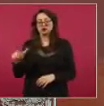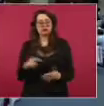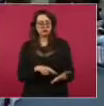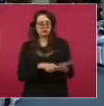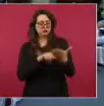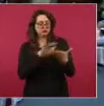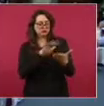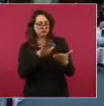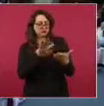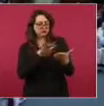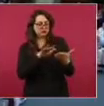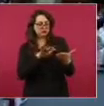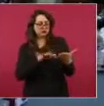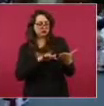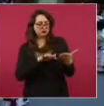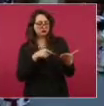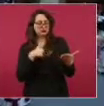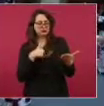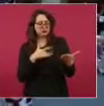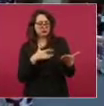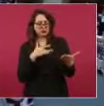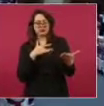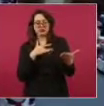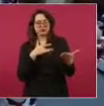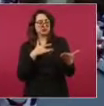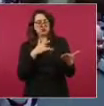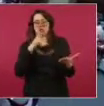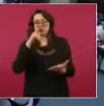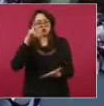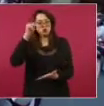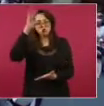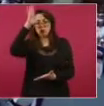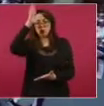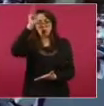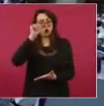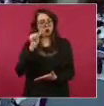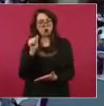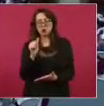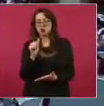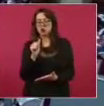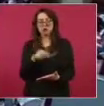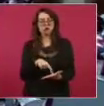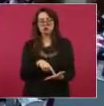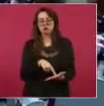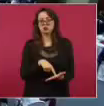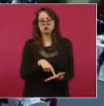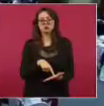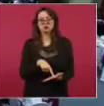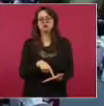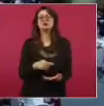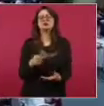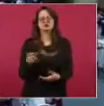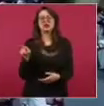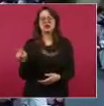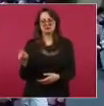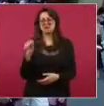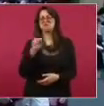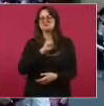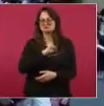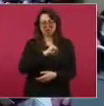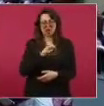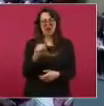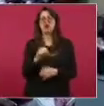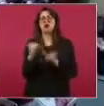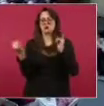por la pareja Torres e Izabal. Tal vez fuera igual de canalla que